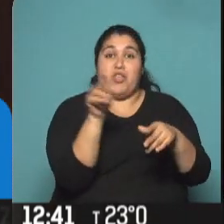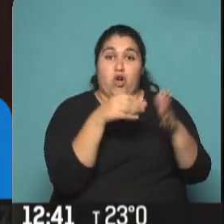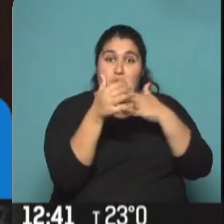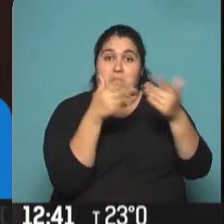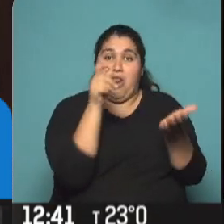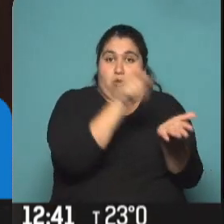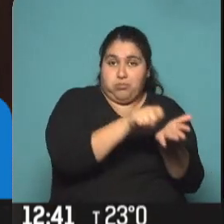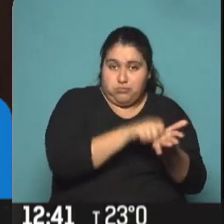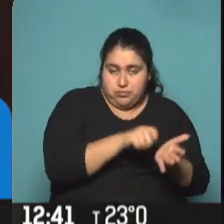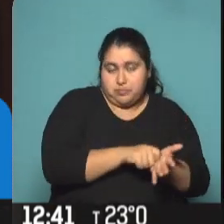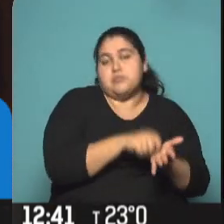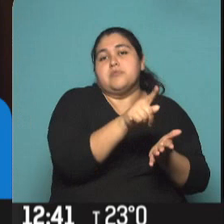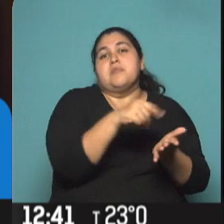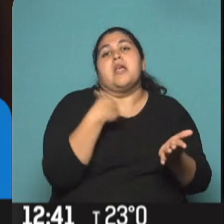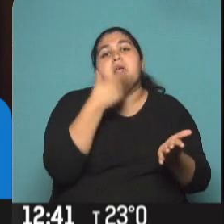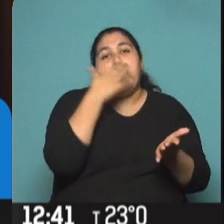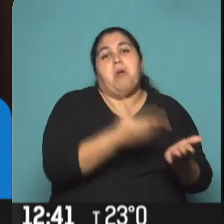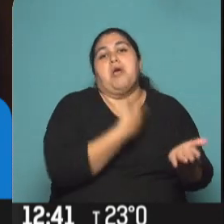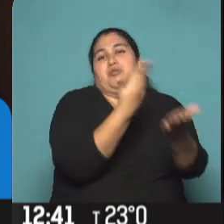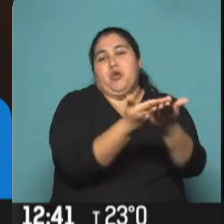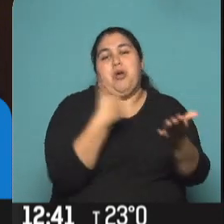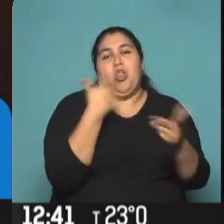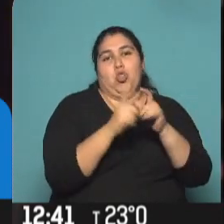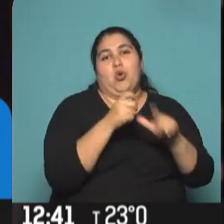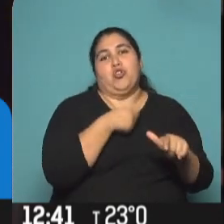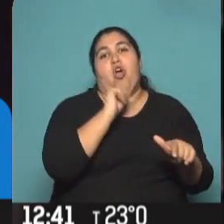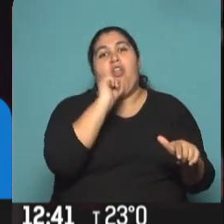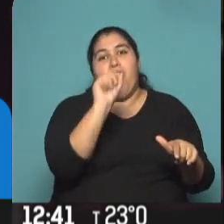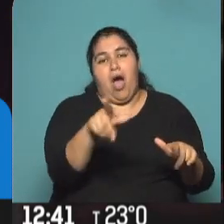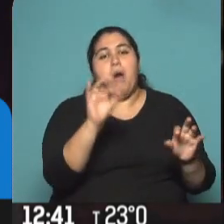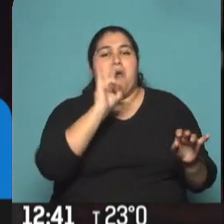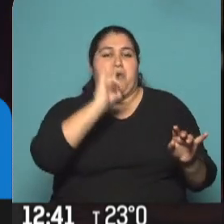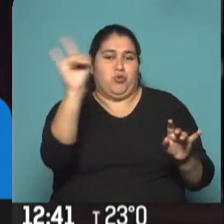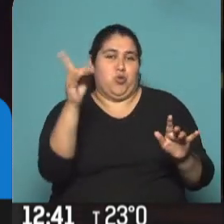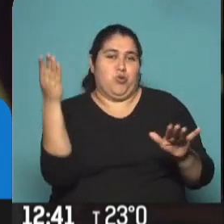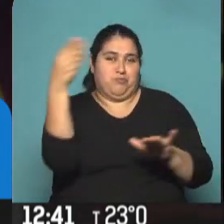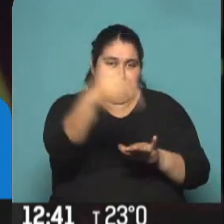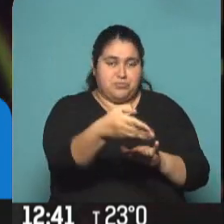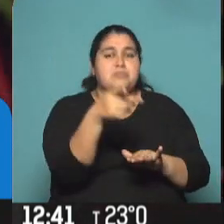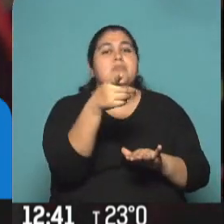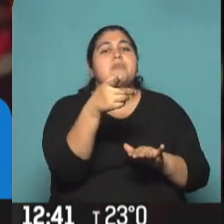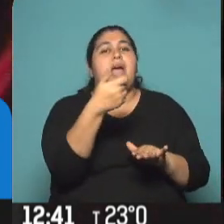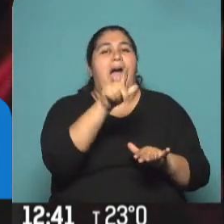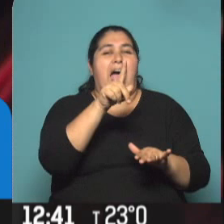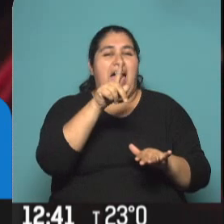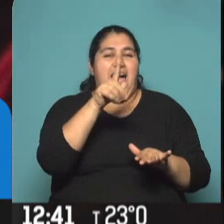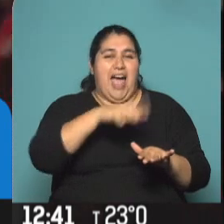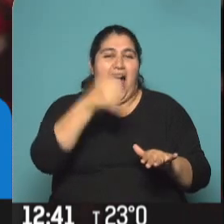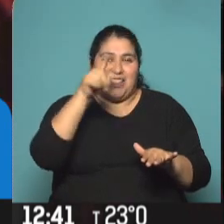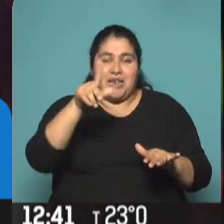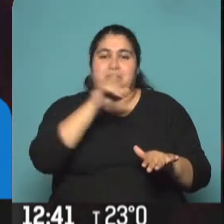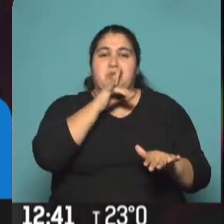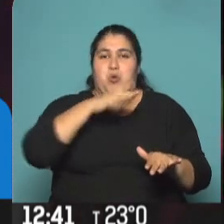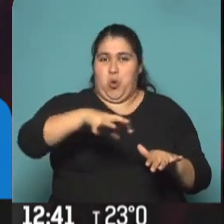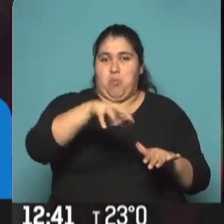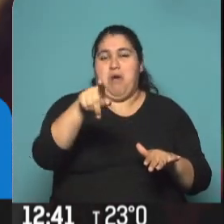no los presentas también te vamos a dar un turno para efectivizarlo allá en la sucursal de lances de allá de alderete tucumán gracias